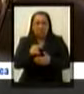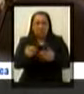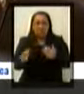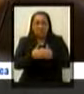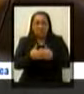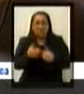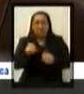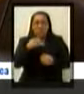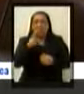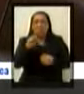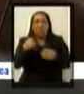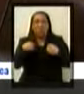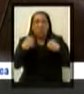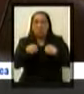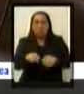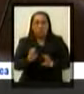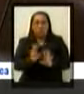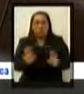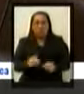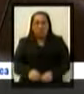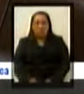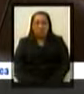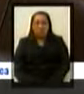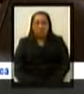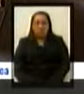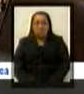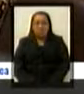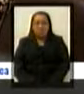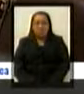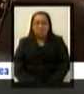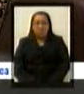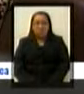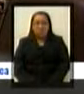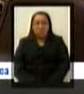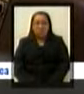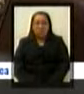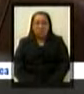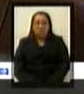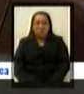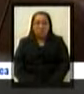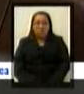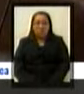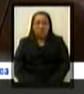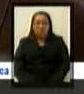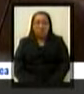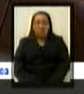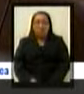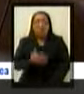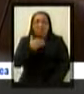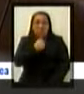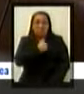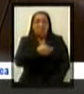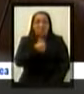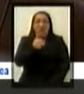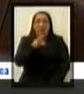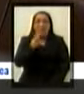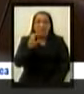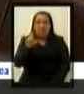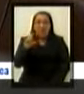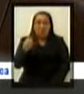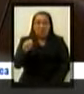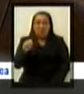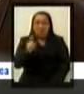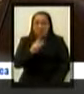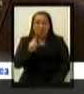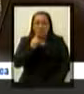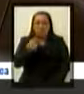mi RUC como abogada. Lo voy a abrir a principios de agosto. Pero prefiero ser defensora de Avelino Guillén, señor,